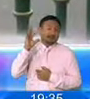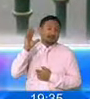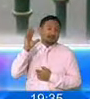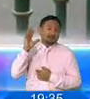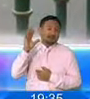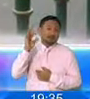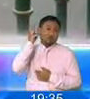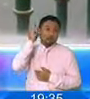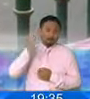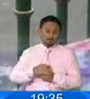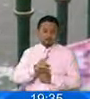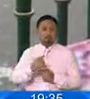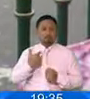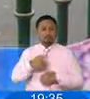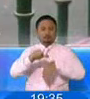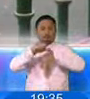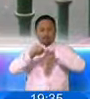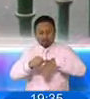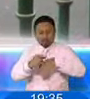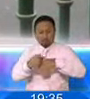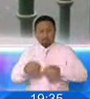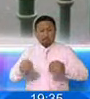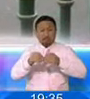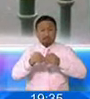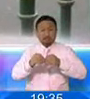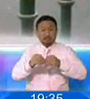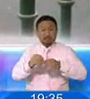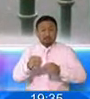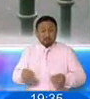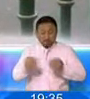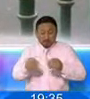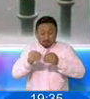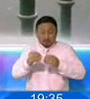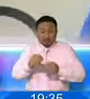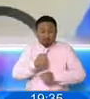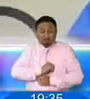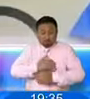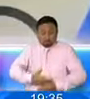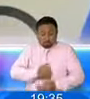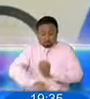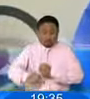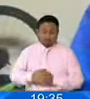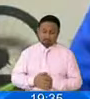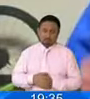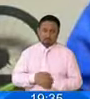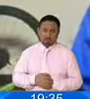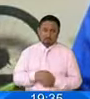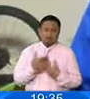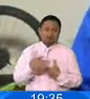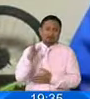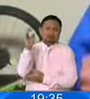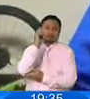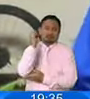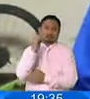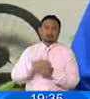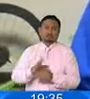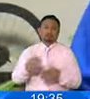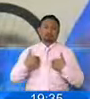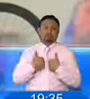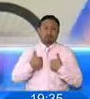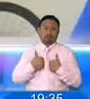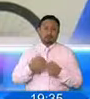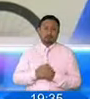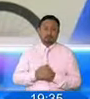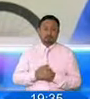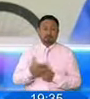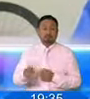especialmente les esterilicen para que no haya tanta superpoblación de estos animalitos. Cualquier emergencia de animales